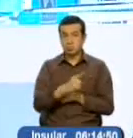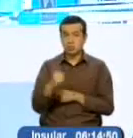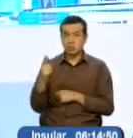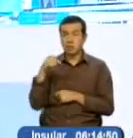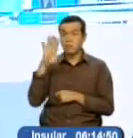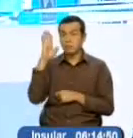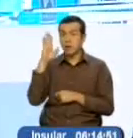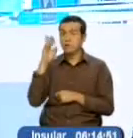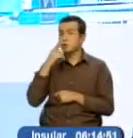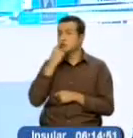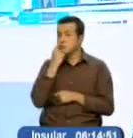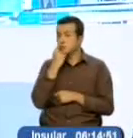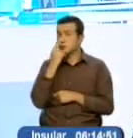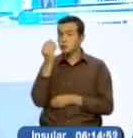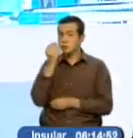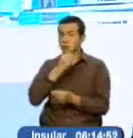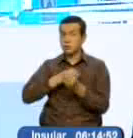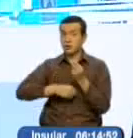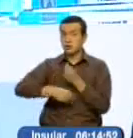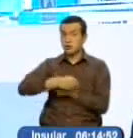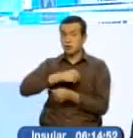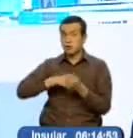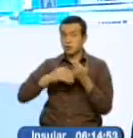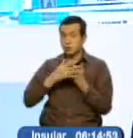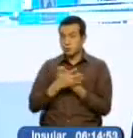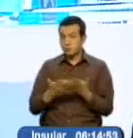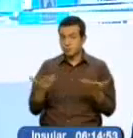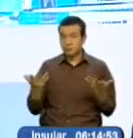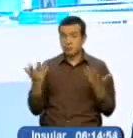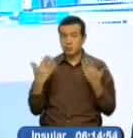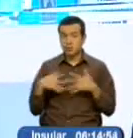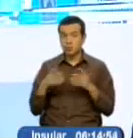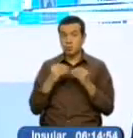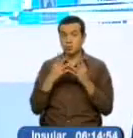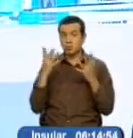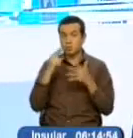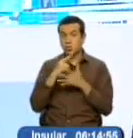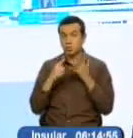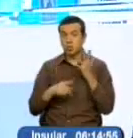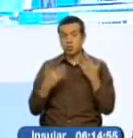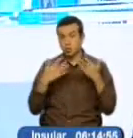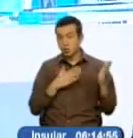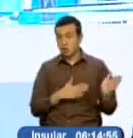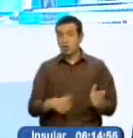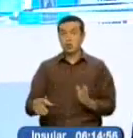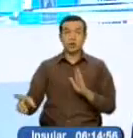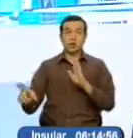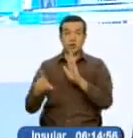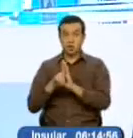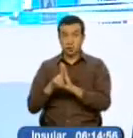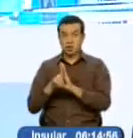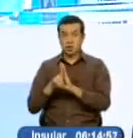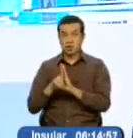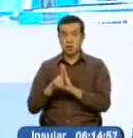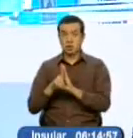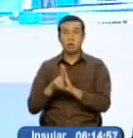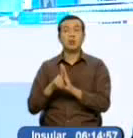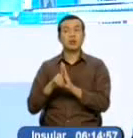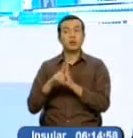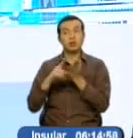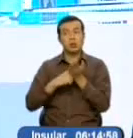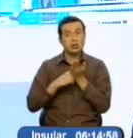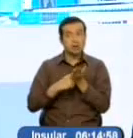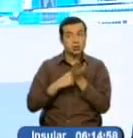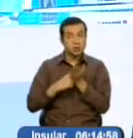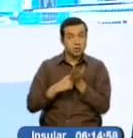atraiga mayor interés del inversionista. Hay varias opciones previstas en la ley y nosotros vamos a analizar eso,